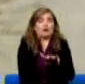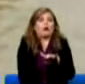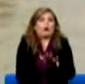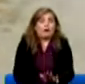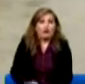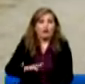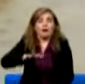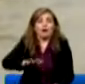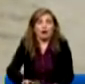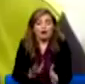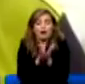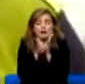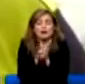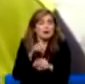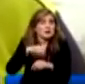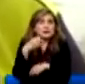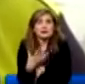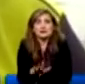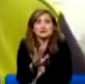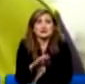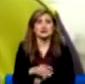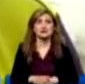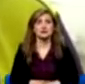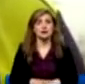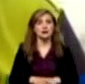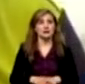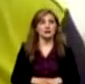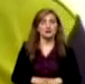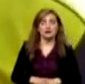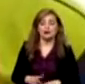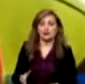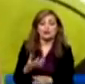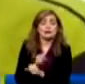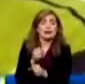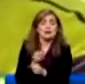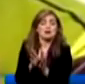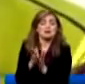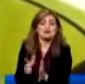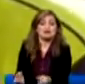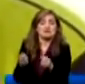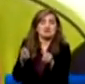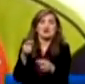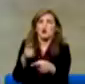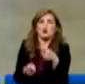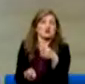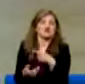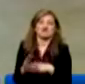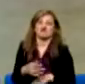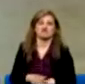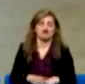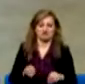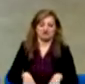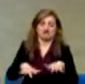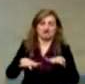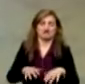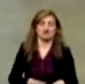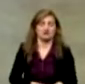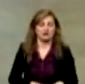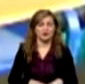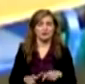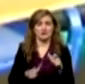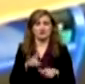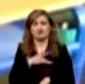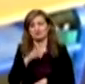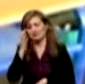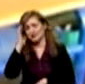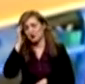libros, pérdida total. Eso casi no se pudo intentar sacar eso, porque ya estaba esto totalmente inundado. La preocupación aumenta ya que estamos